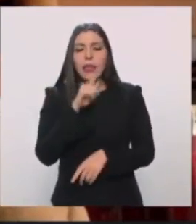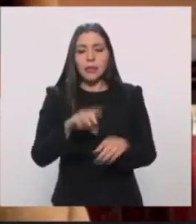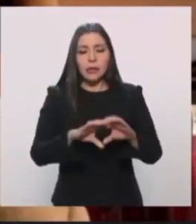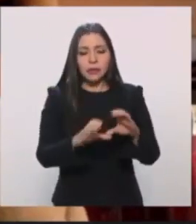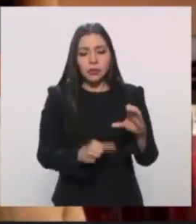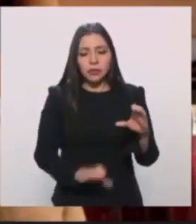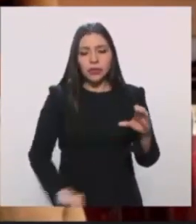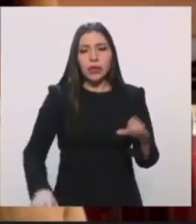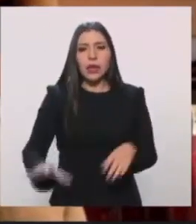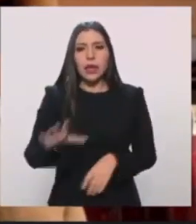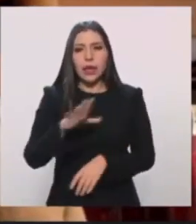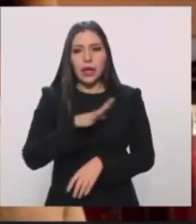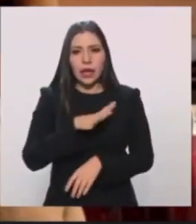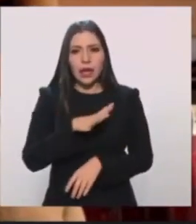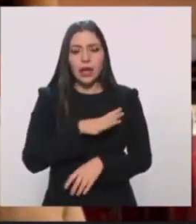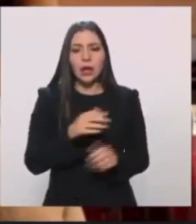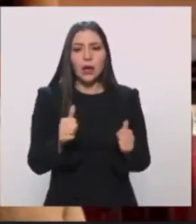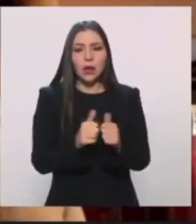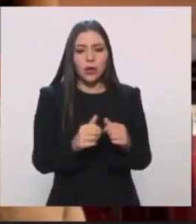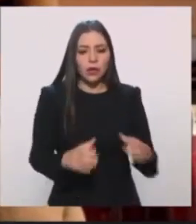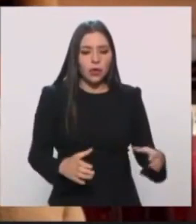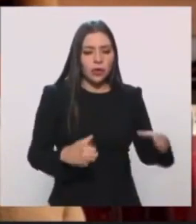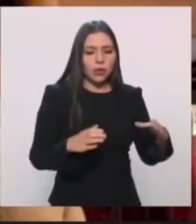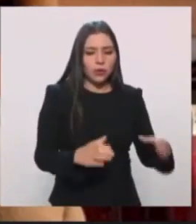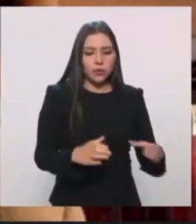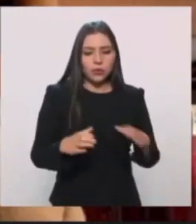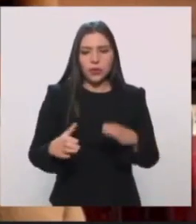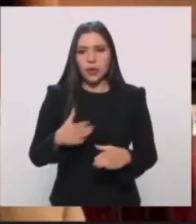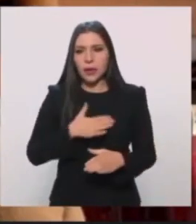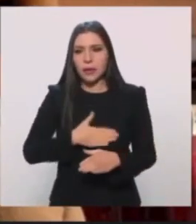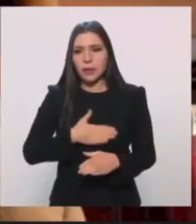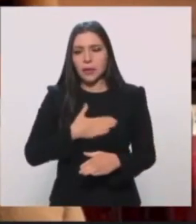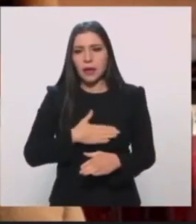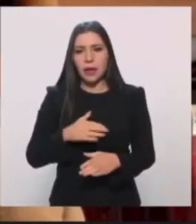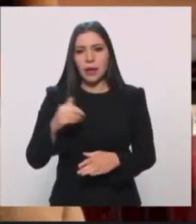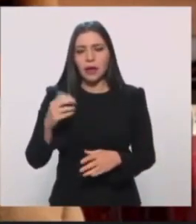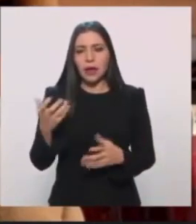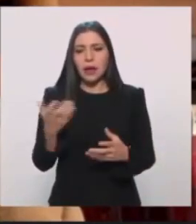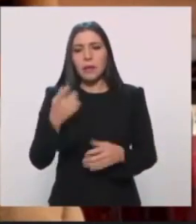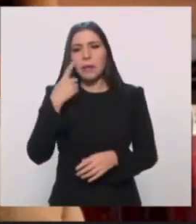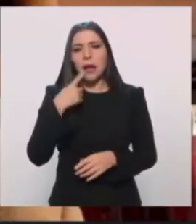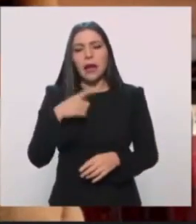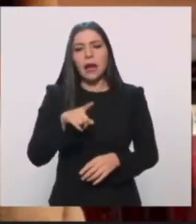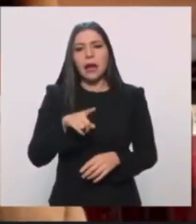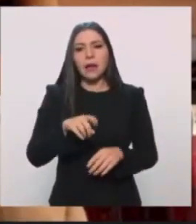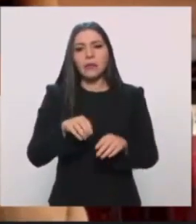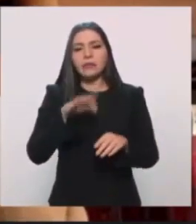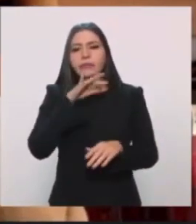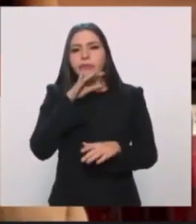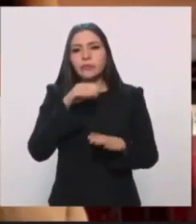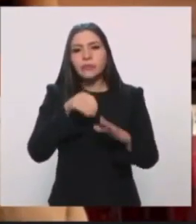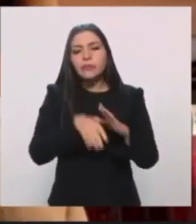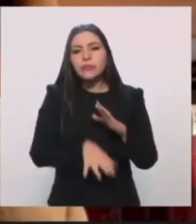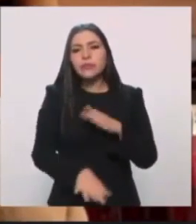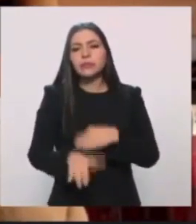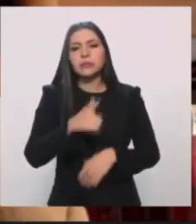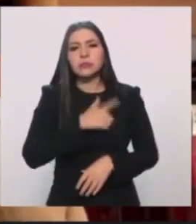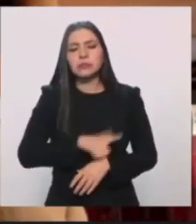con rudimentarias letrinas para el manejo de los desechos orgánicos. En la ciudad de